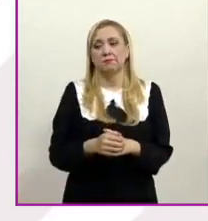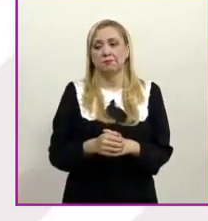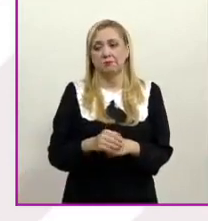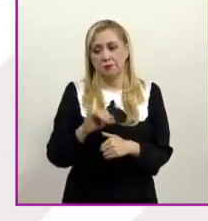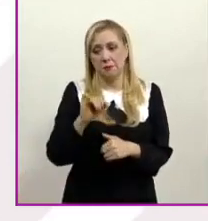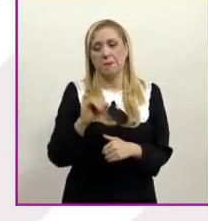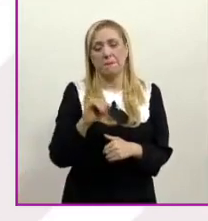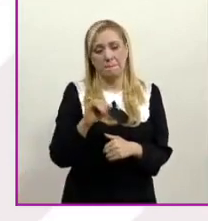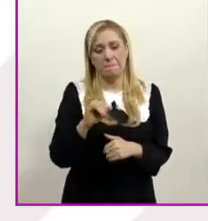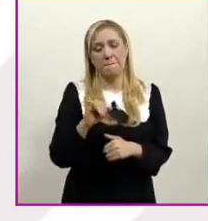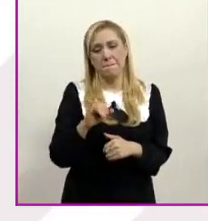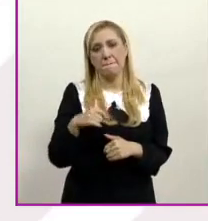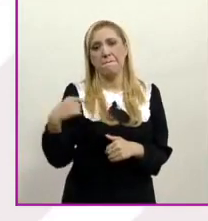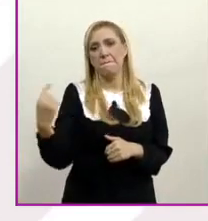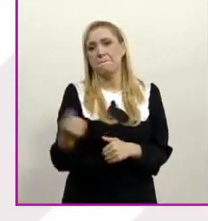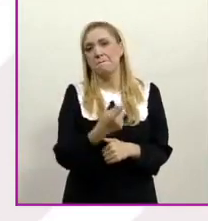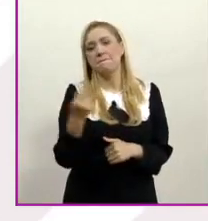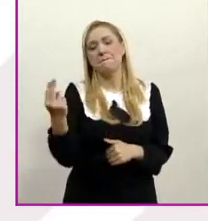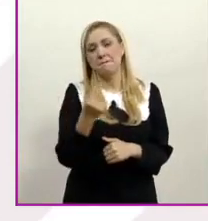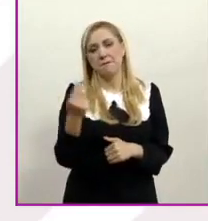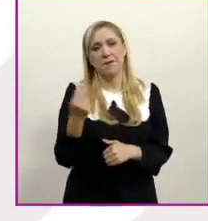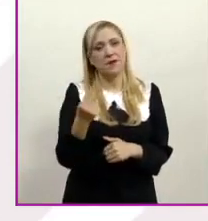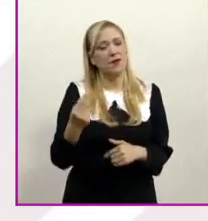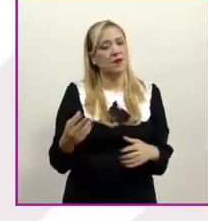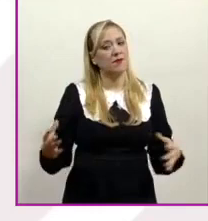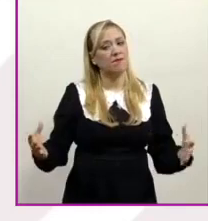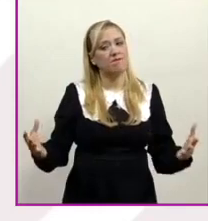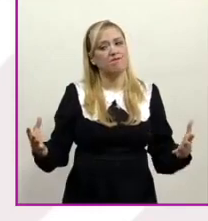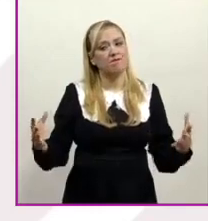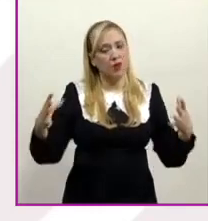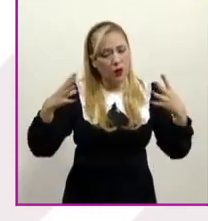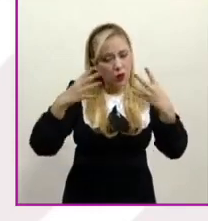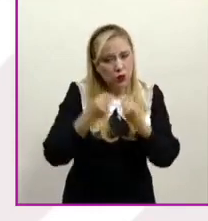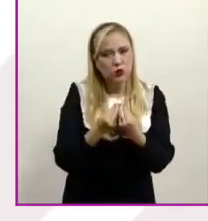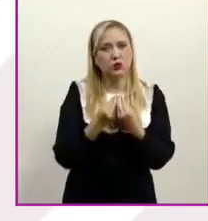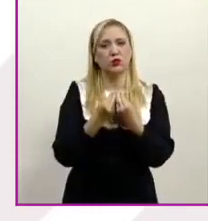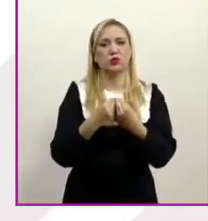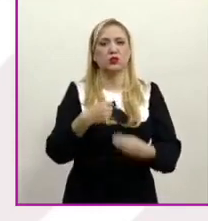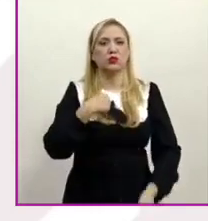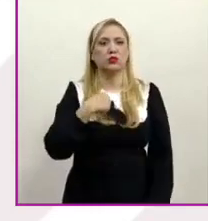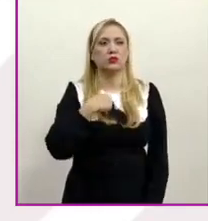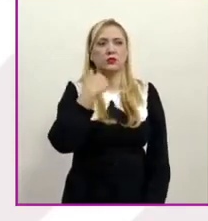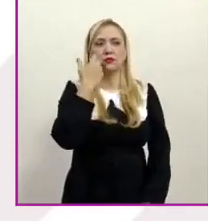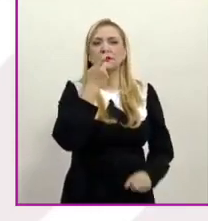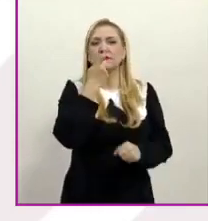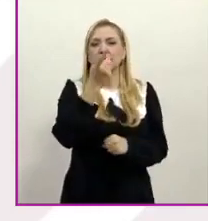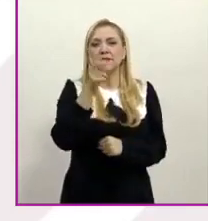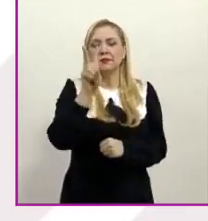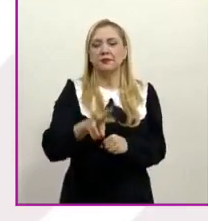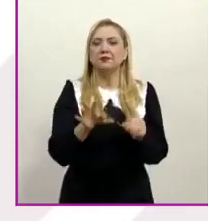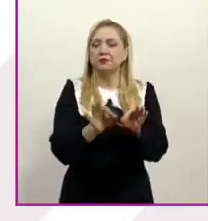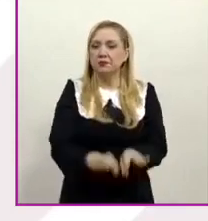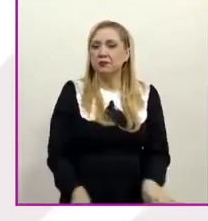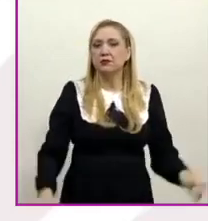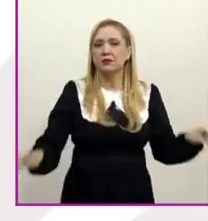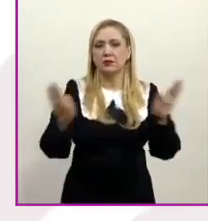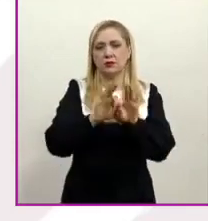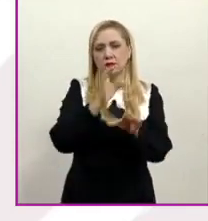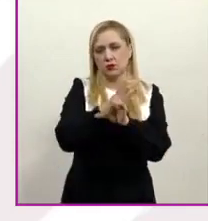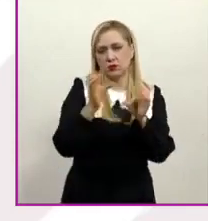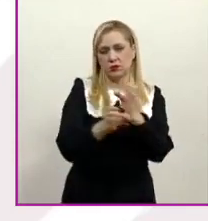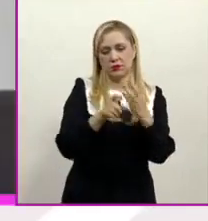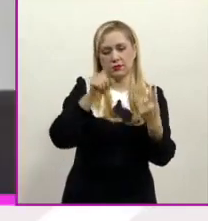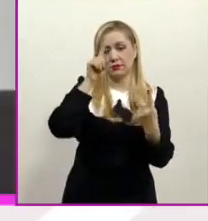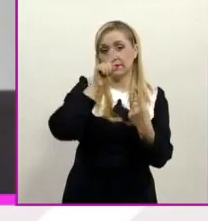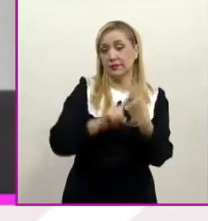Entonces sí nos conviene a todos definitivamente. Yo acentuaría, digamos, la importancia de varias cosas. Uno,